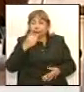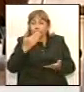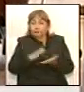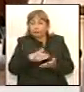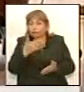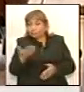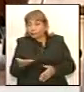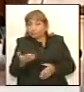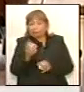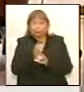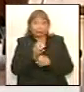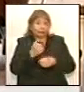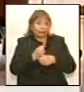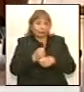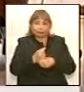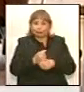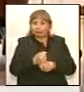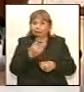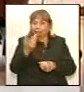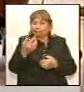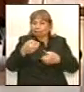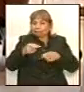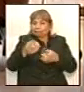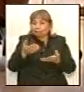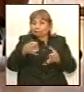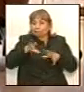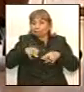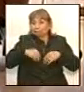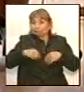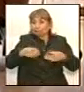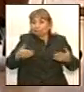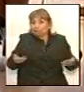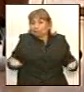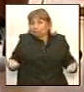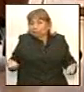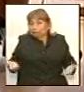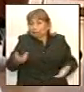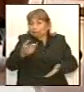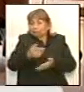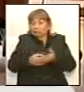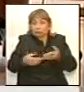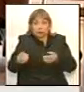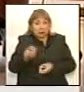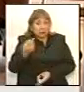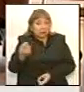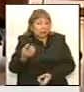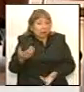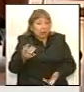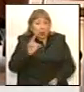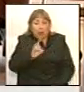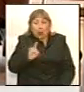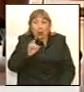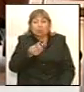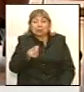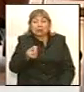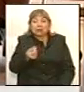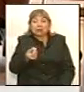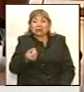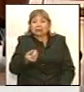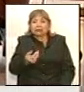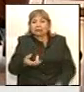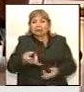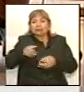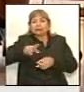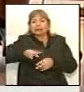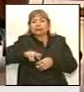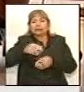de estas obras de las cuales él autorizó y dio conformidad, ¿no? Para que simplemente se use el dinero y se haga un doble